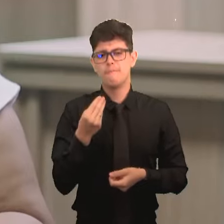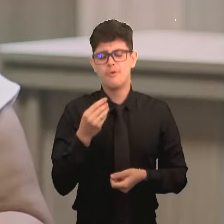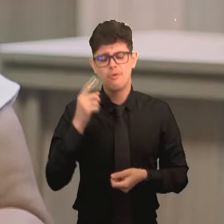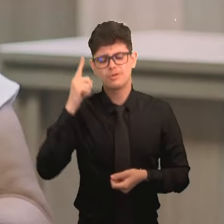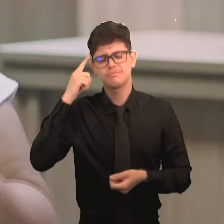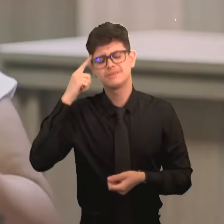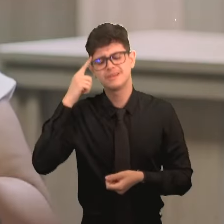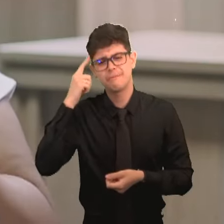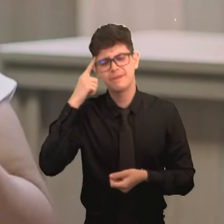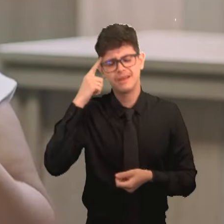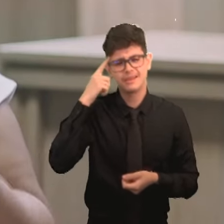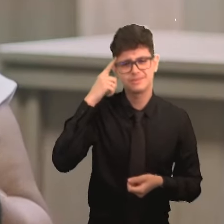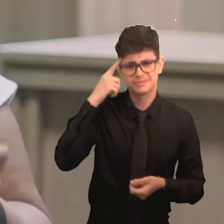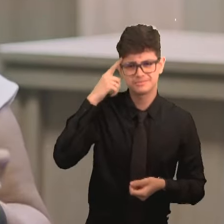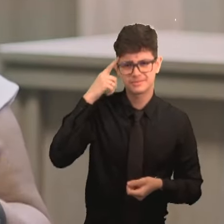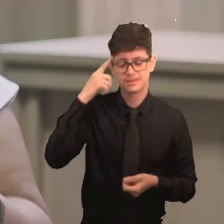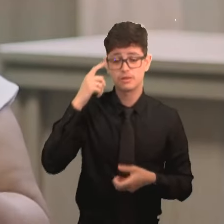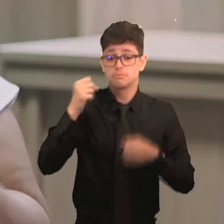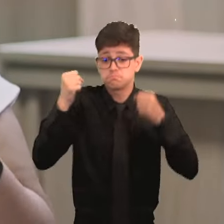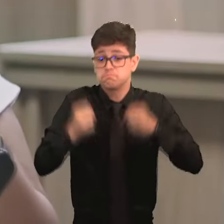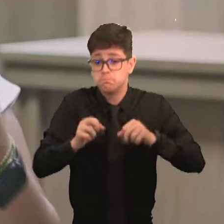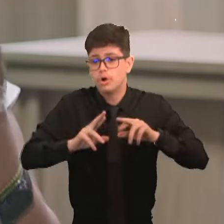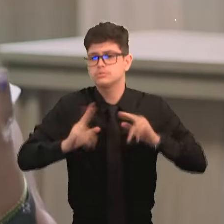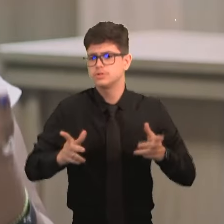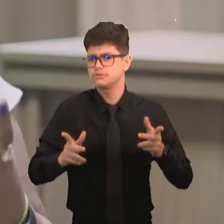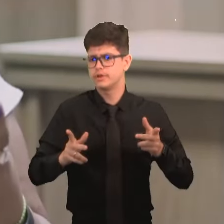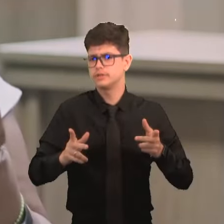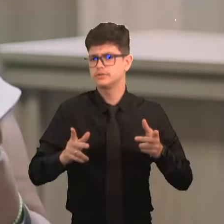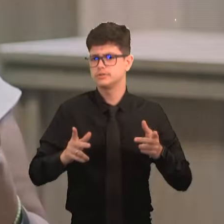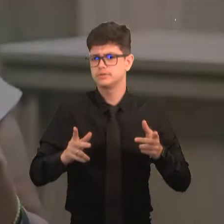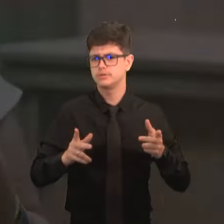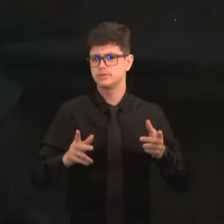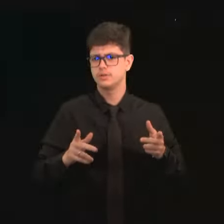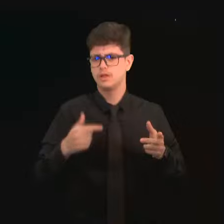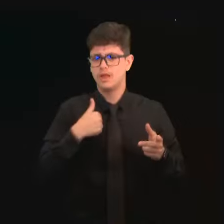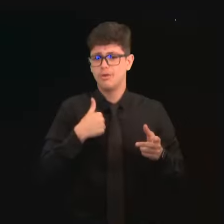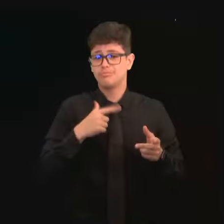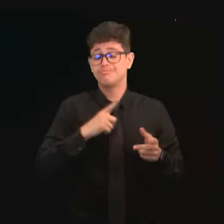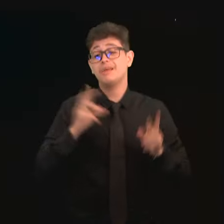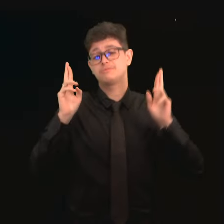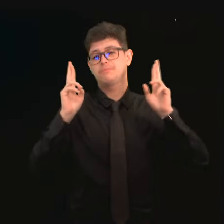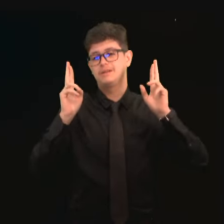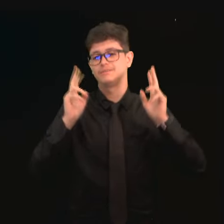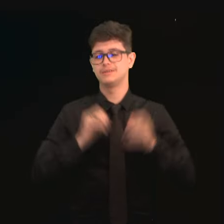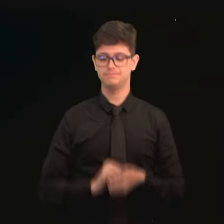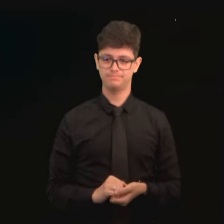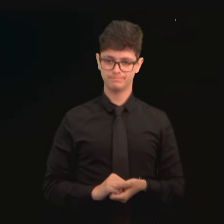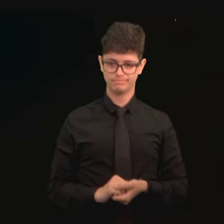pensamiento de que puede ser diferente. Me gusta la idea de la esperanza.